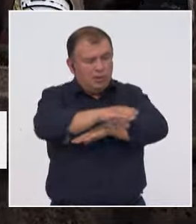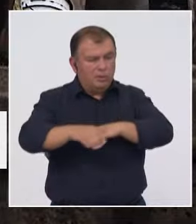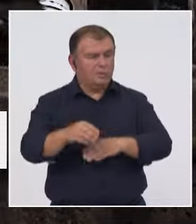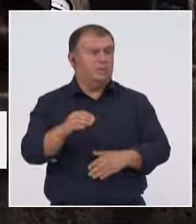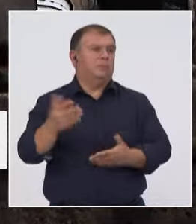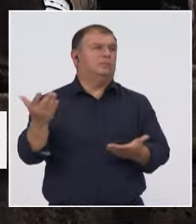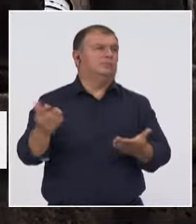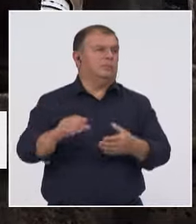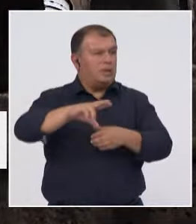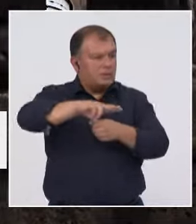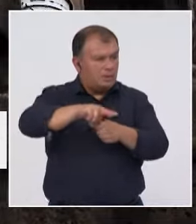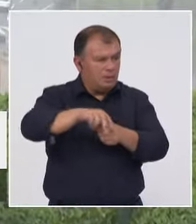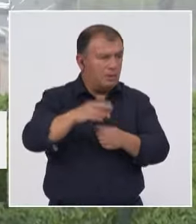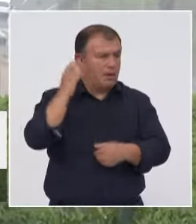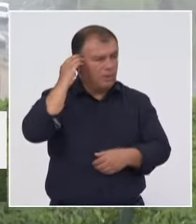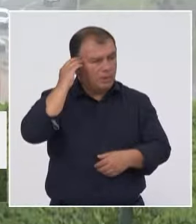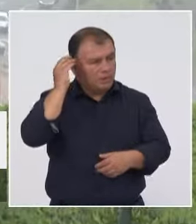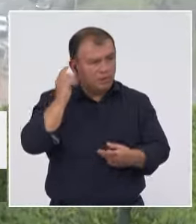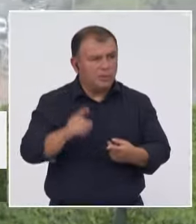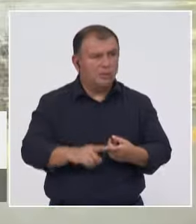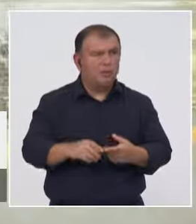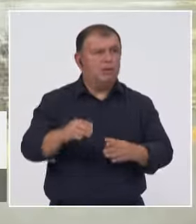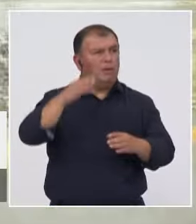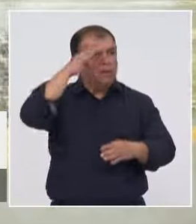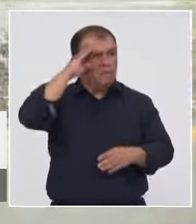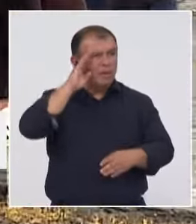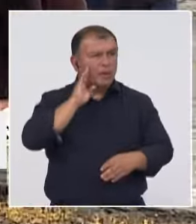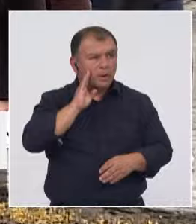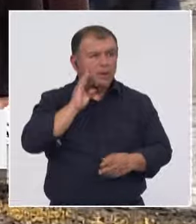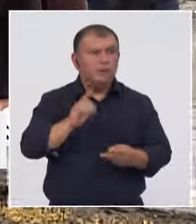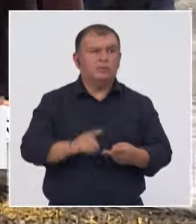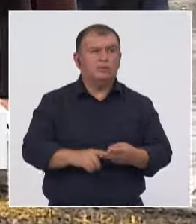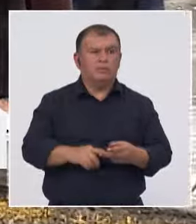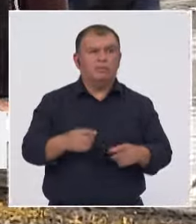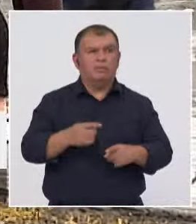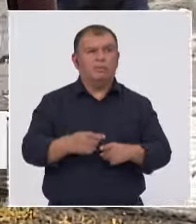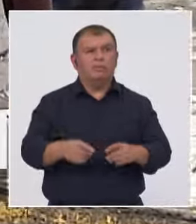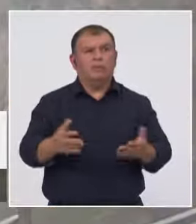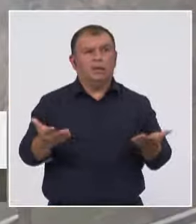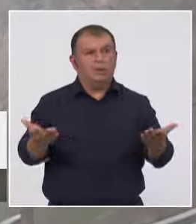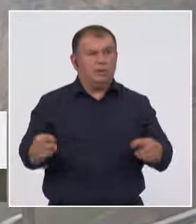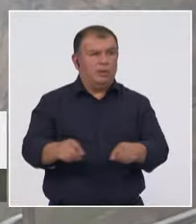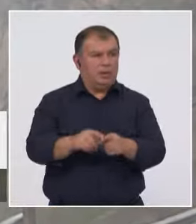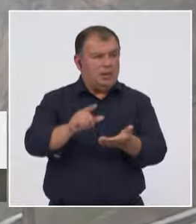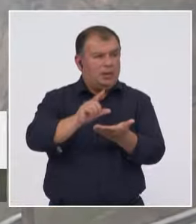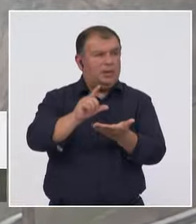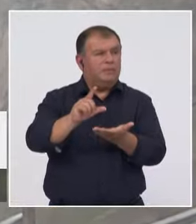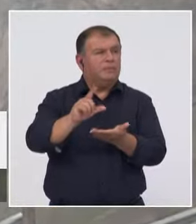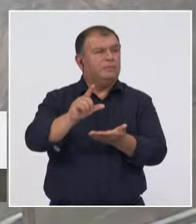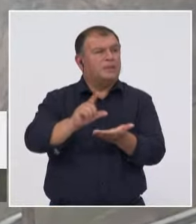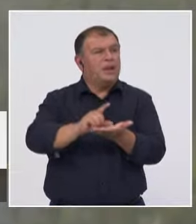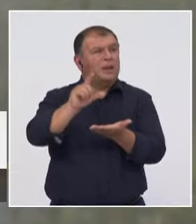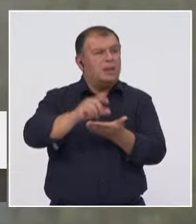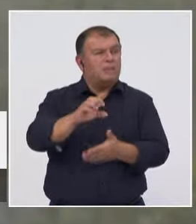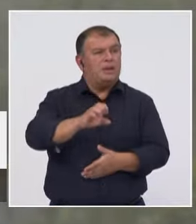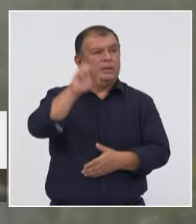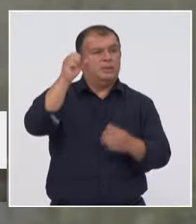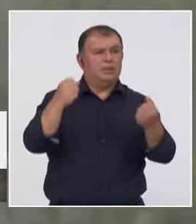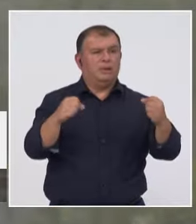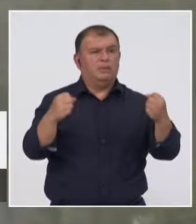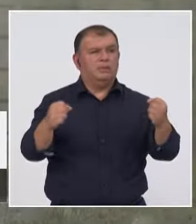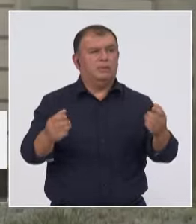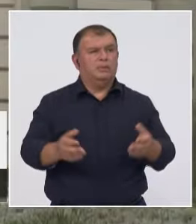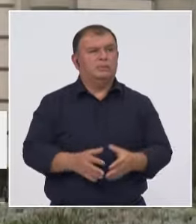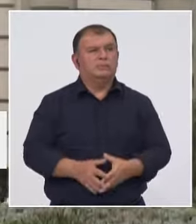Miguel, Miraflores, lo que es Barranco también. Pero en el caso de Lima Este, La Molina precisa,